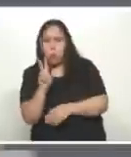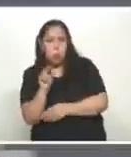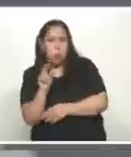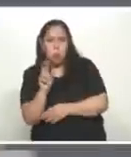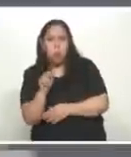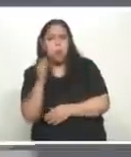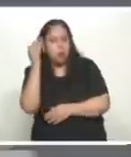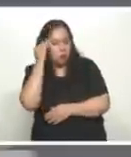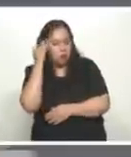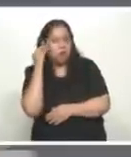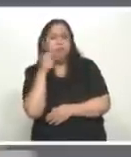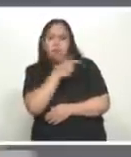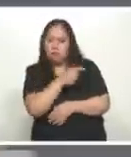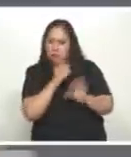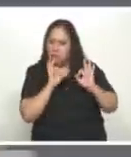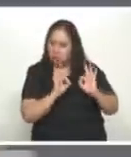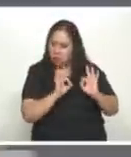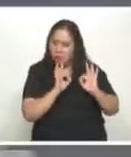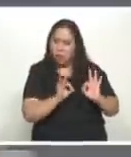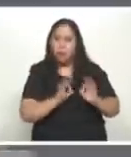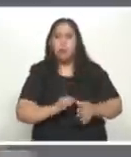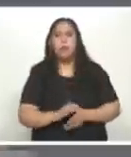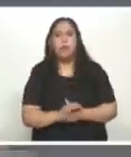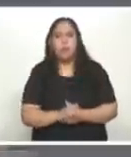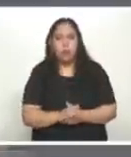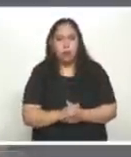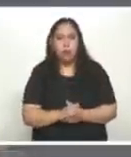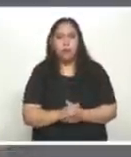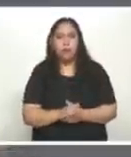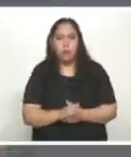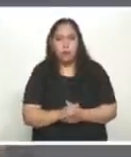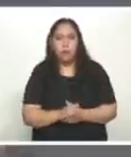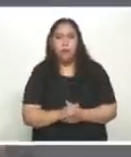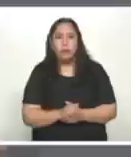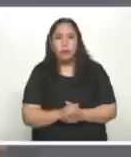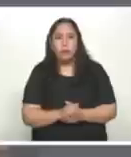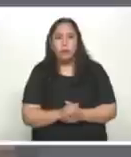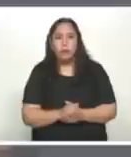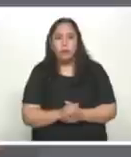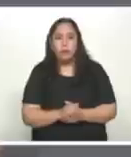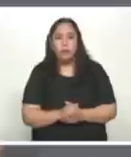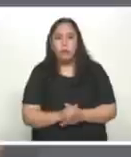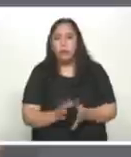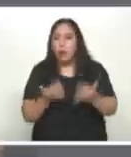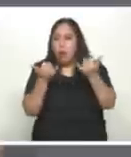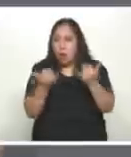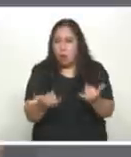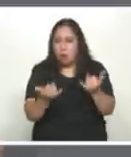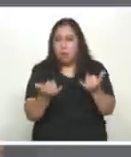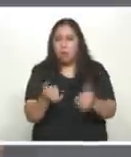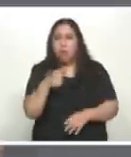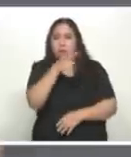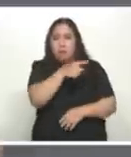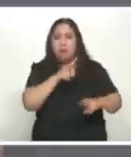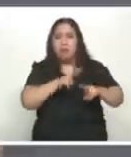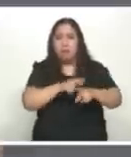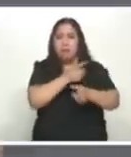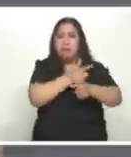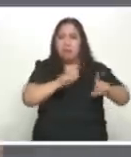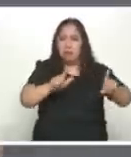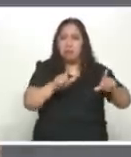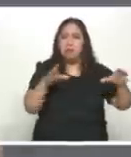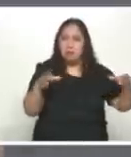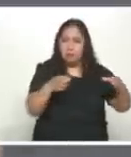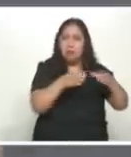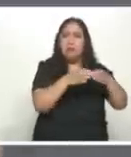ejemplo, la bancada de Libre y las otras bancadas, aún las bancadas conservadoras,